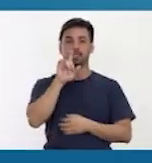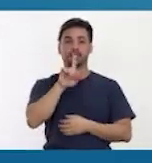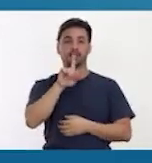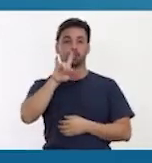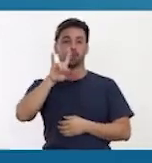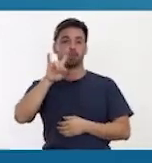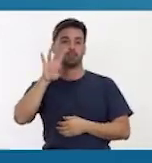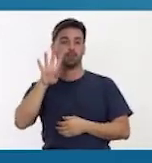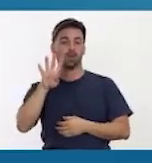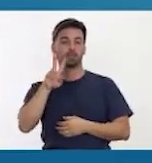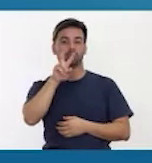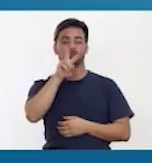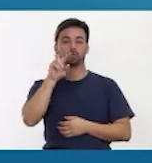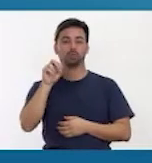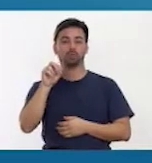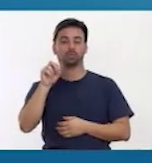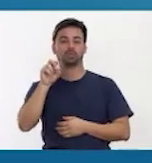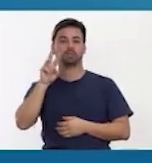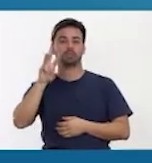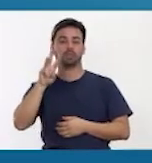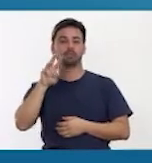203 del libro de texto.